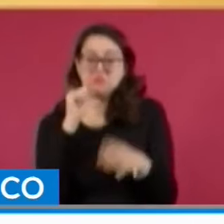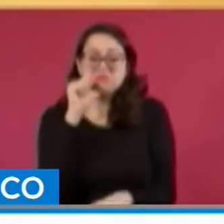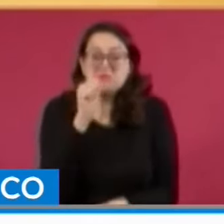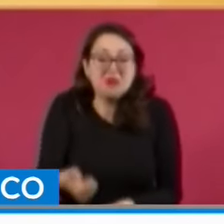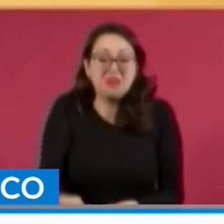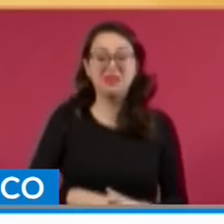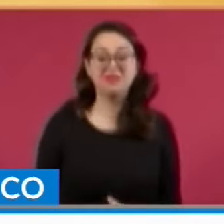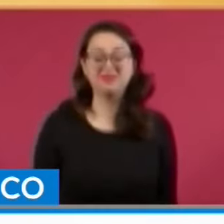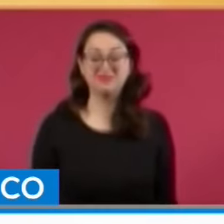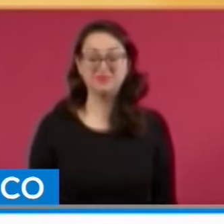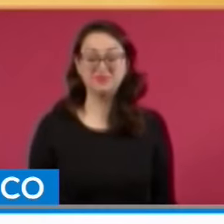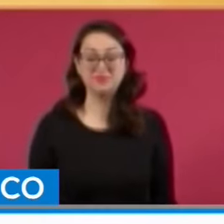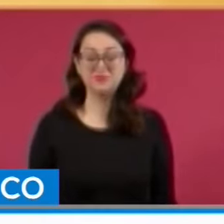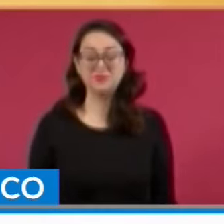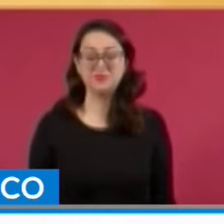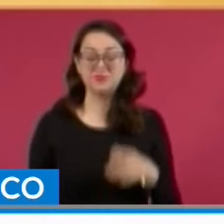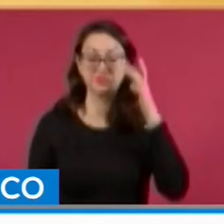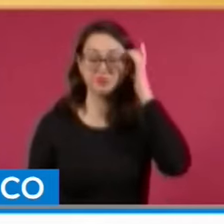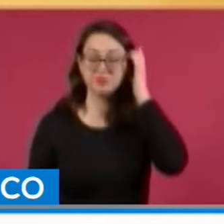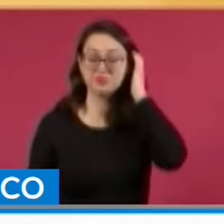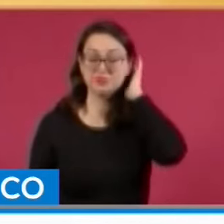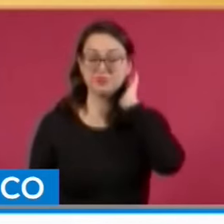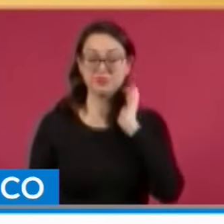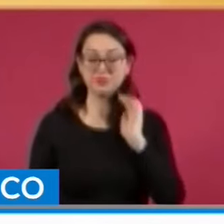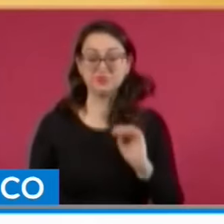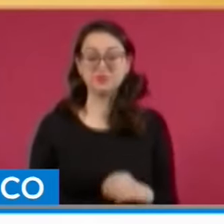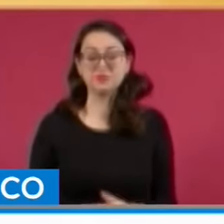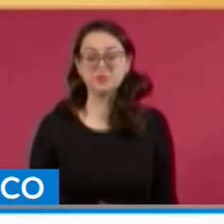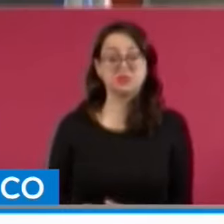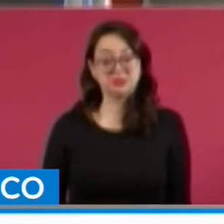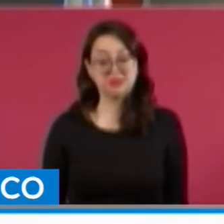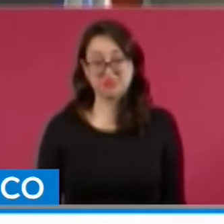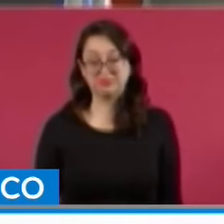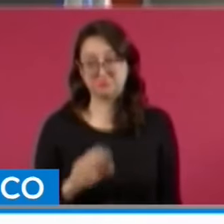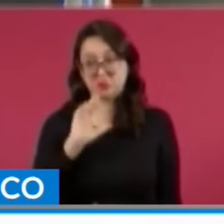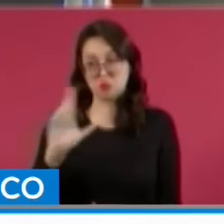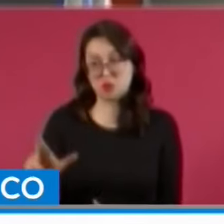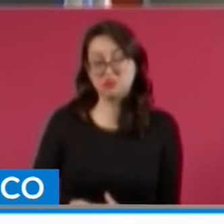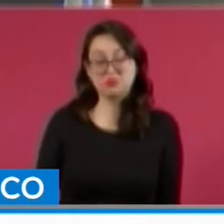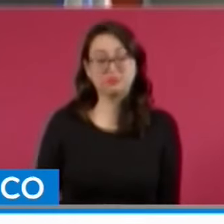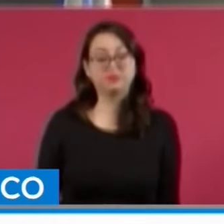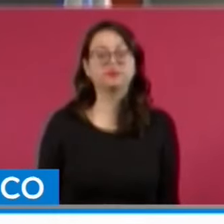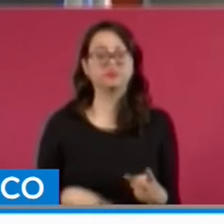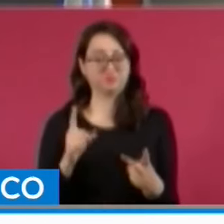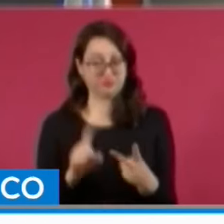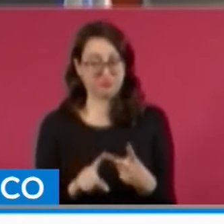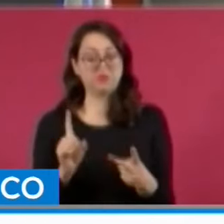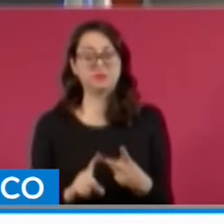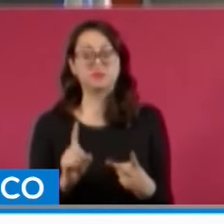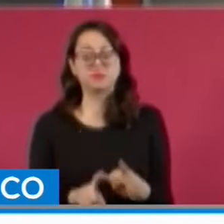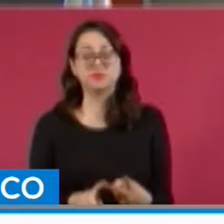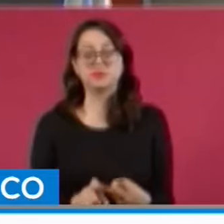publicar la historia. AMLO también difundió el teléfono de la periodista que le envió el cuestionario. Según el reportaje, una investigación de